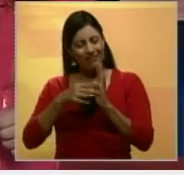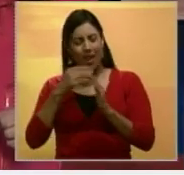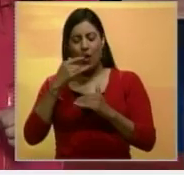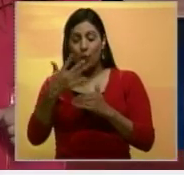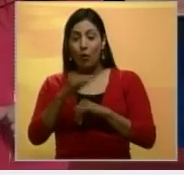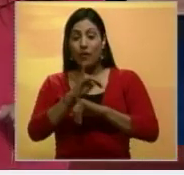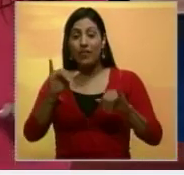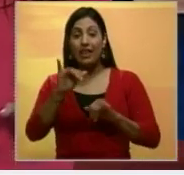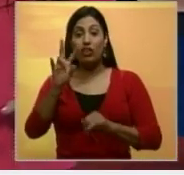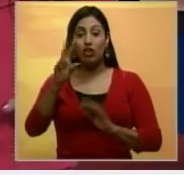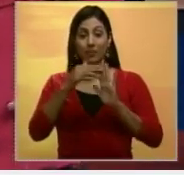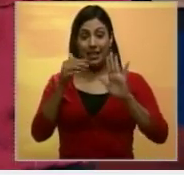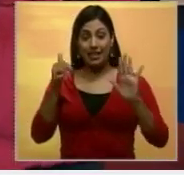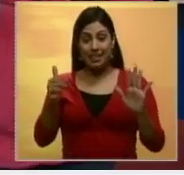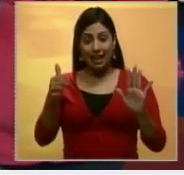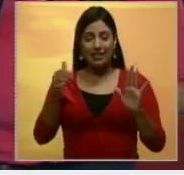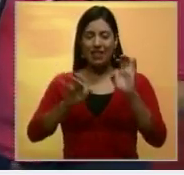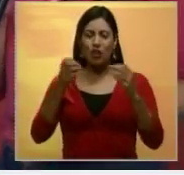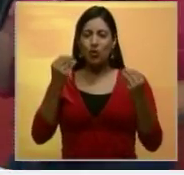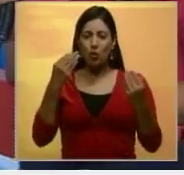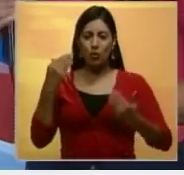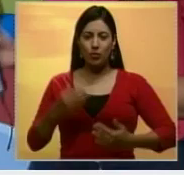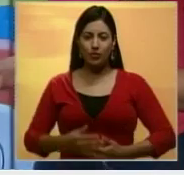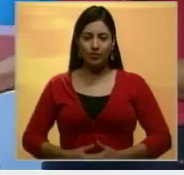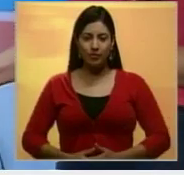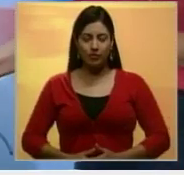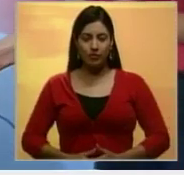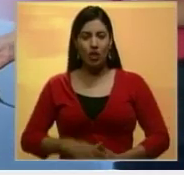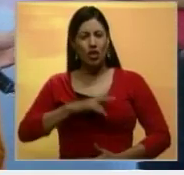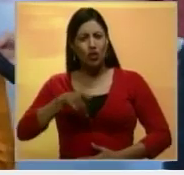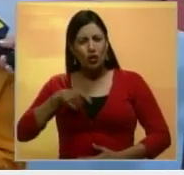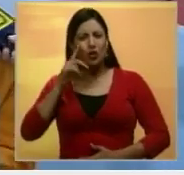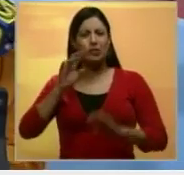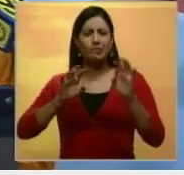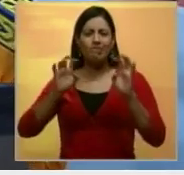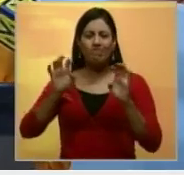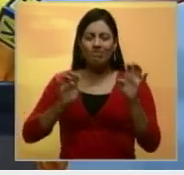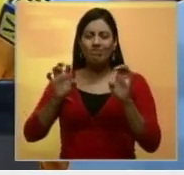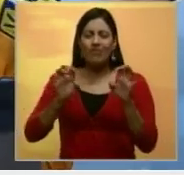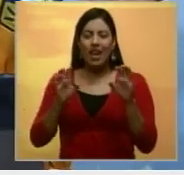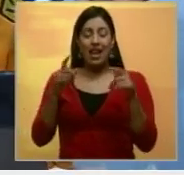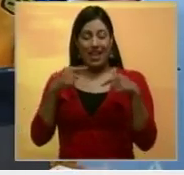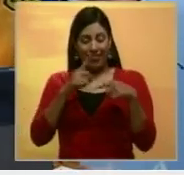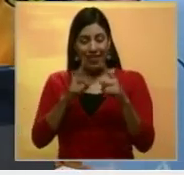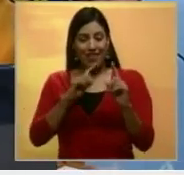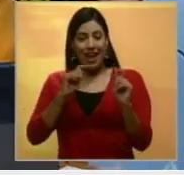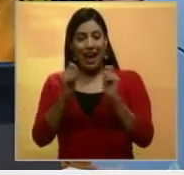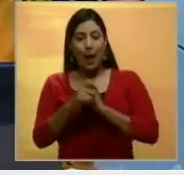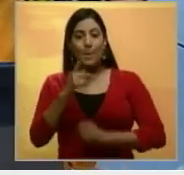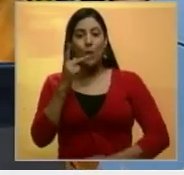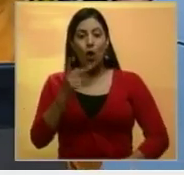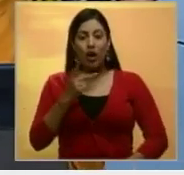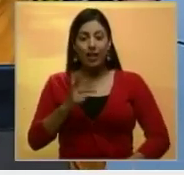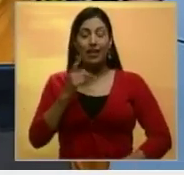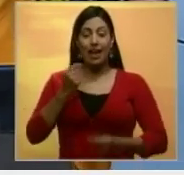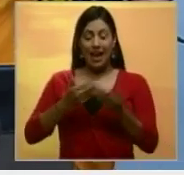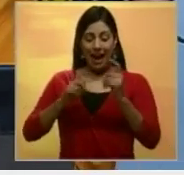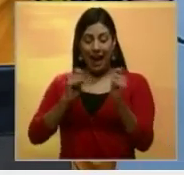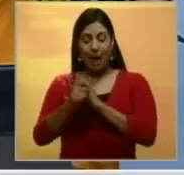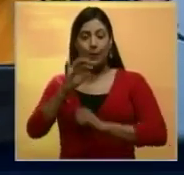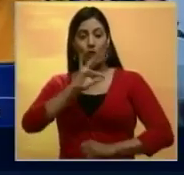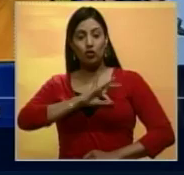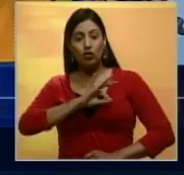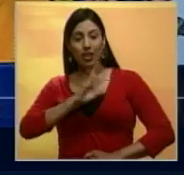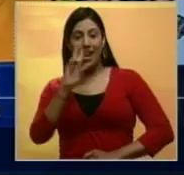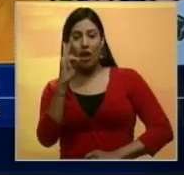horas para que termine el año 2016. Escuchamos. Nosotros teníamos la expectativa que se diera ese cambio político, el cambio económico,